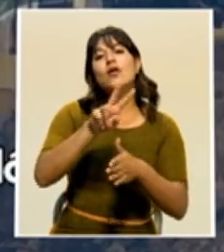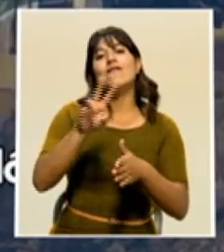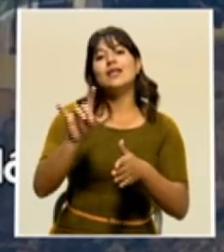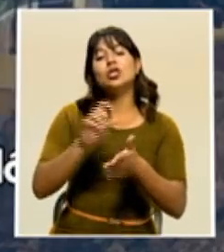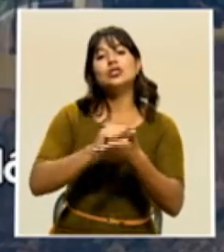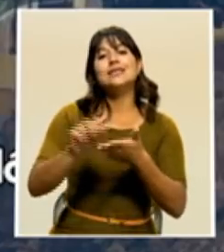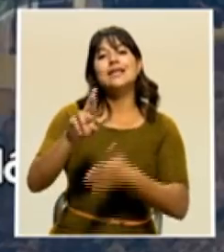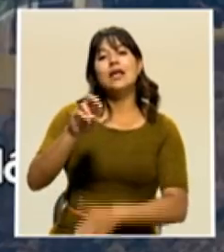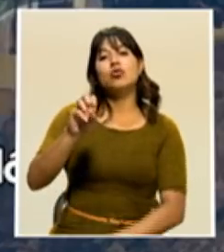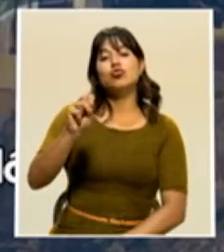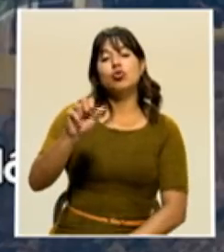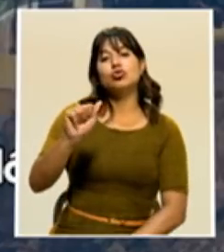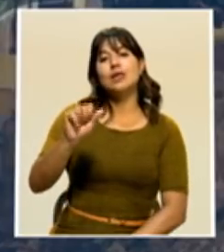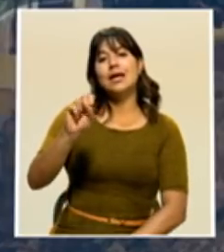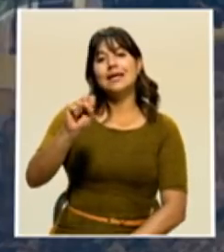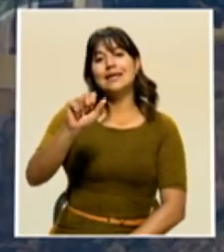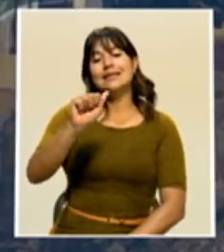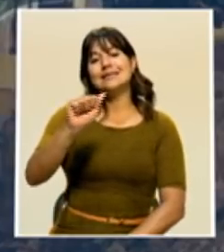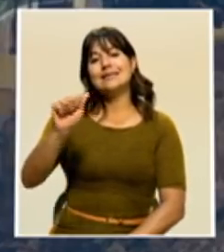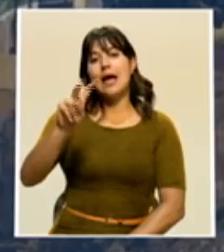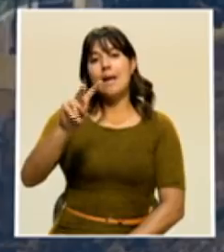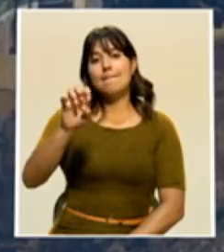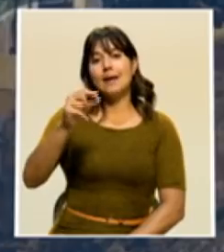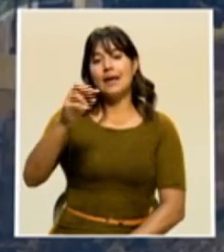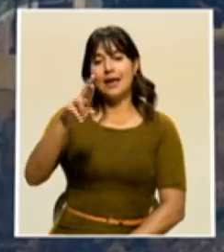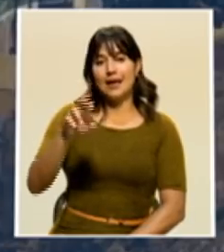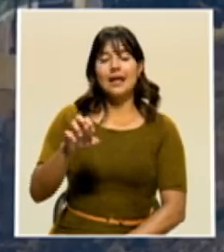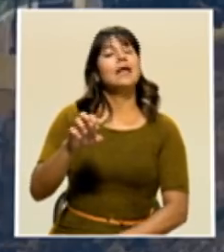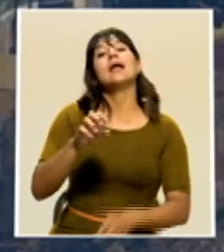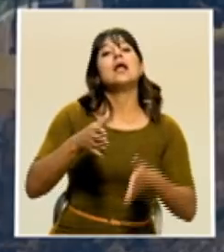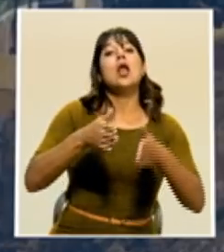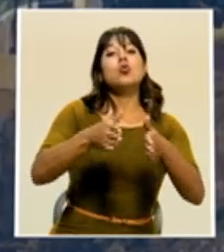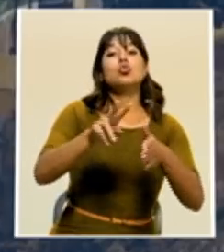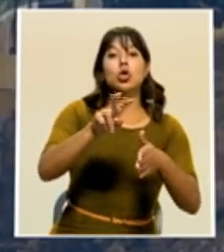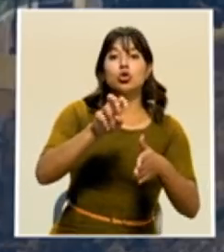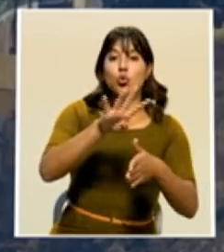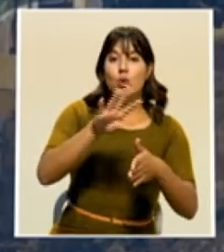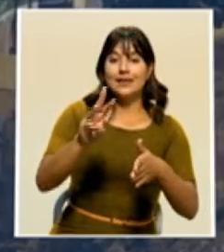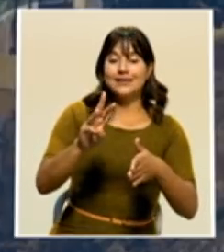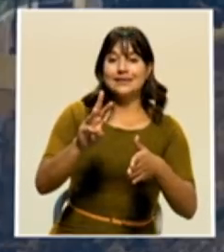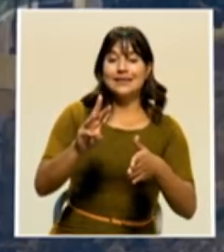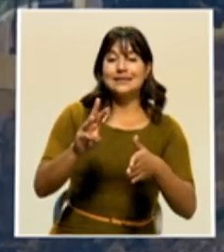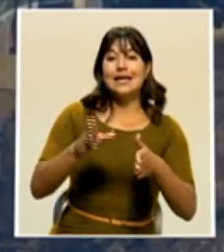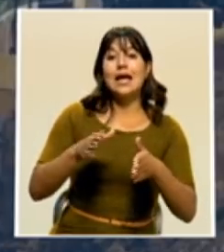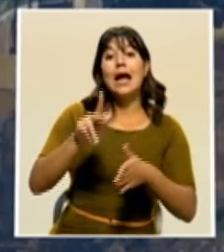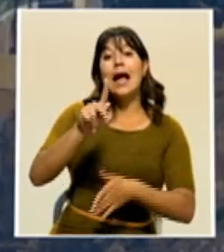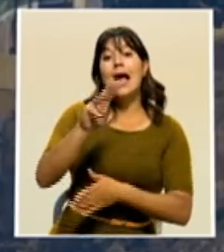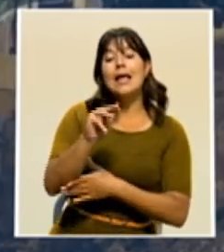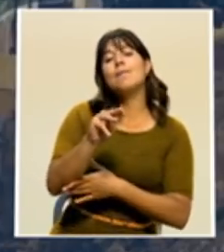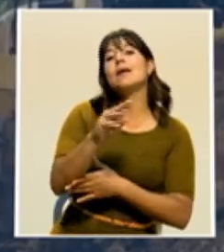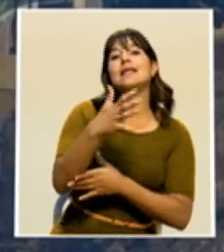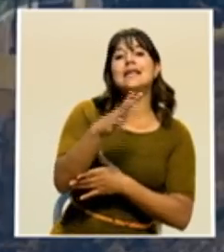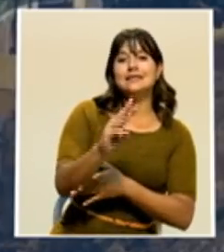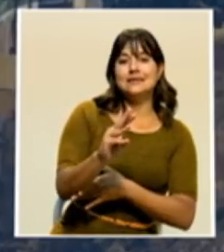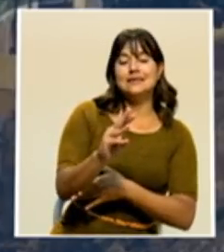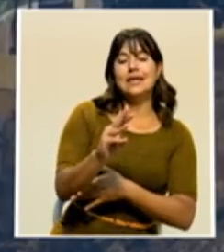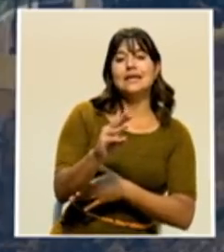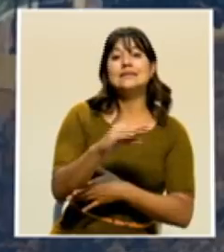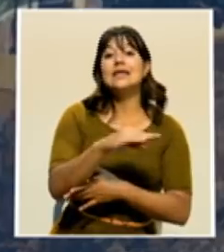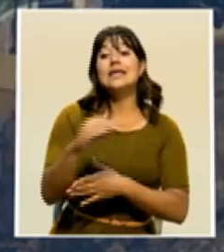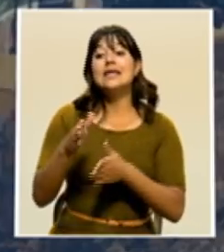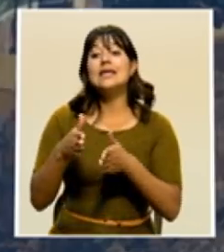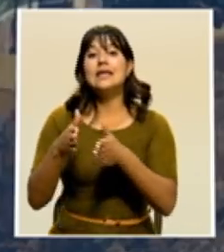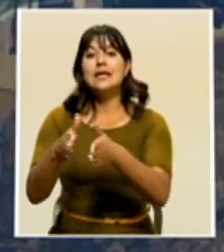Santa Rosa Sabegre Pérez Celedón, la Ruta 246 en el kilómetro 16 más 800 y en el kilómetro 13